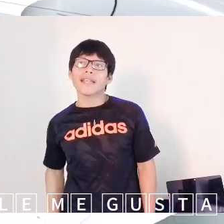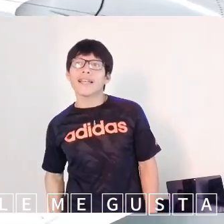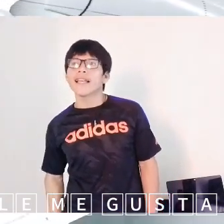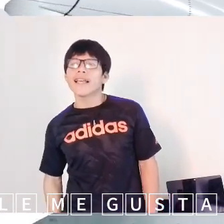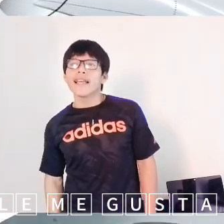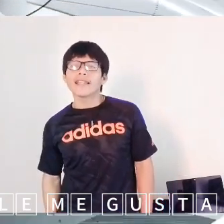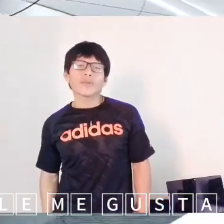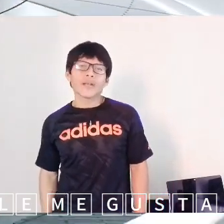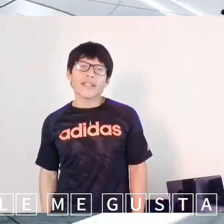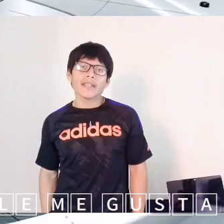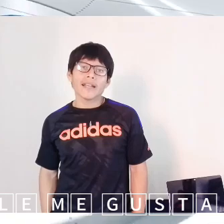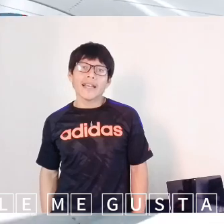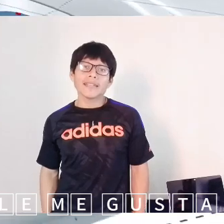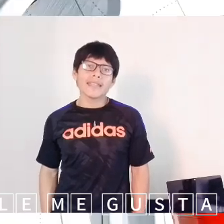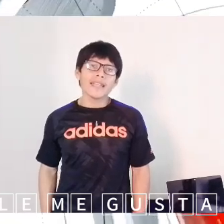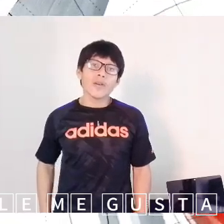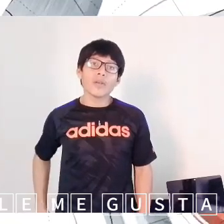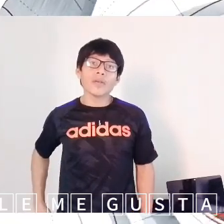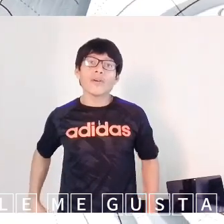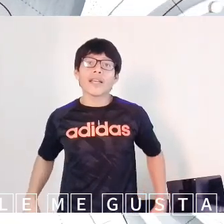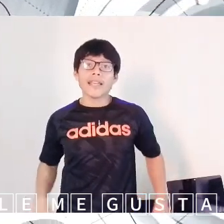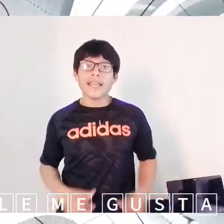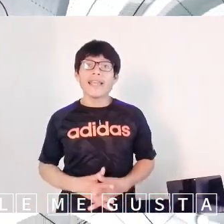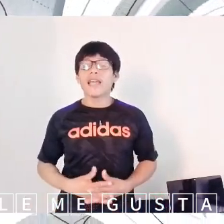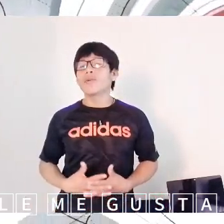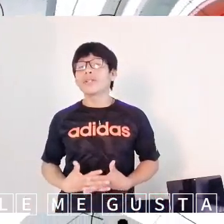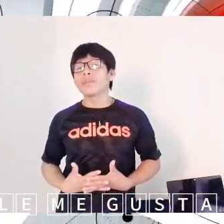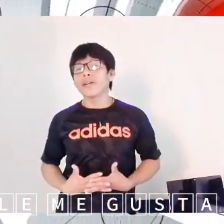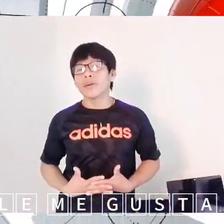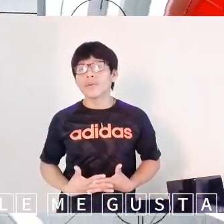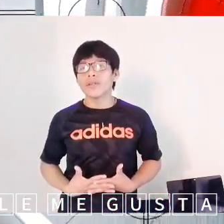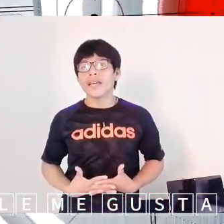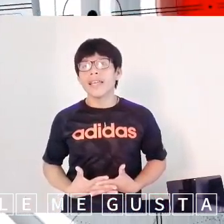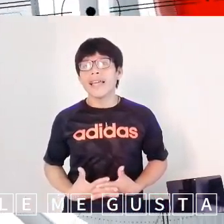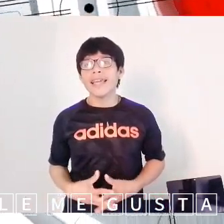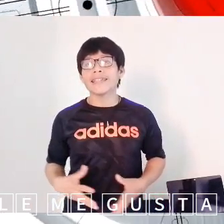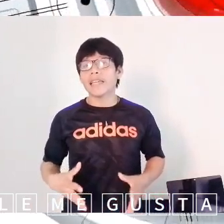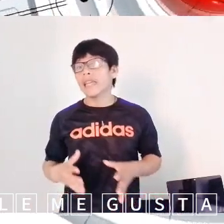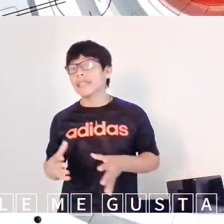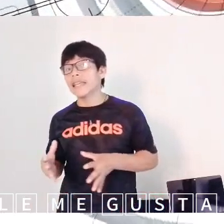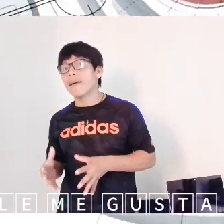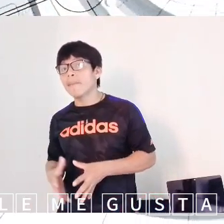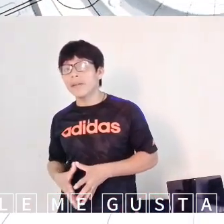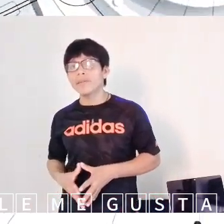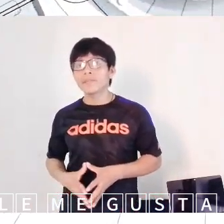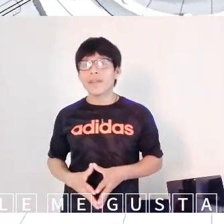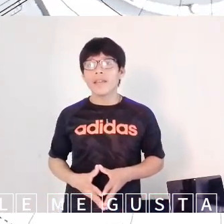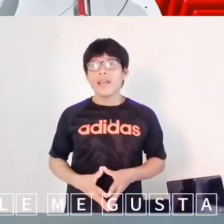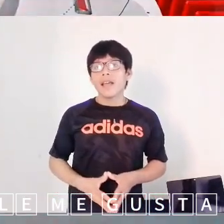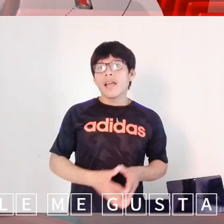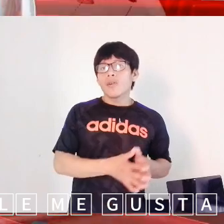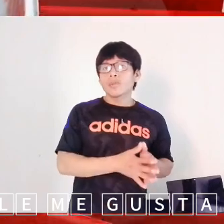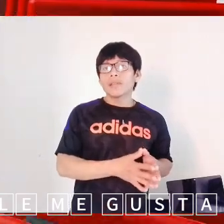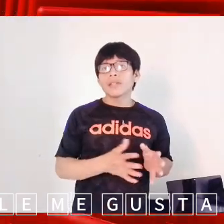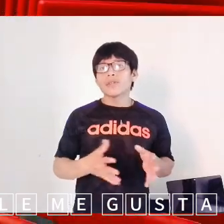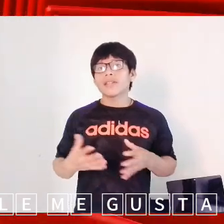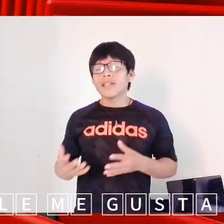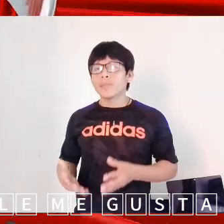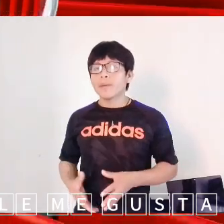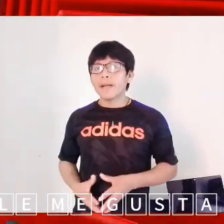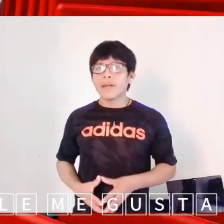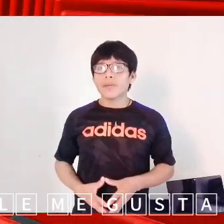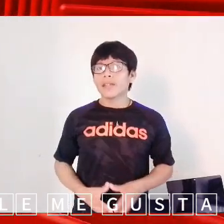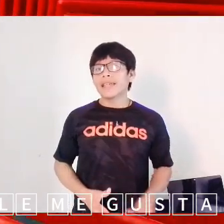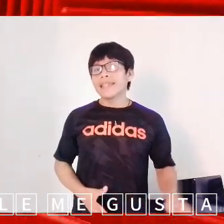va a gastar de su cartera. Así que lo único que le queda, el último recurso que queda, es que le echen la mano los ministros